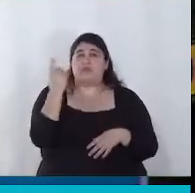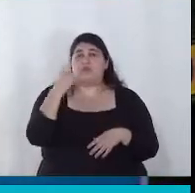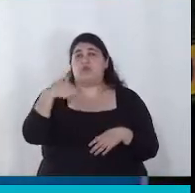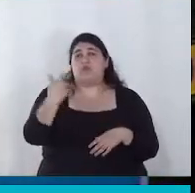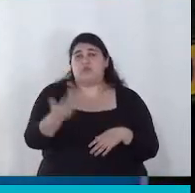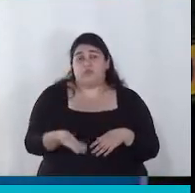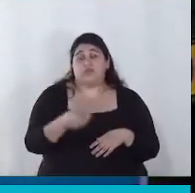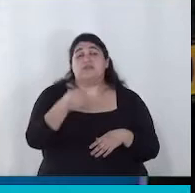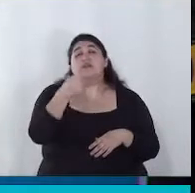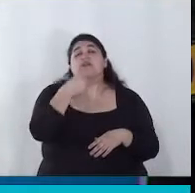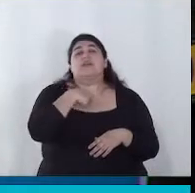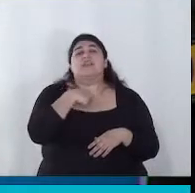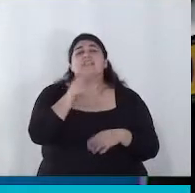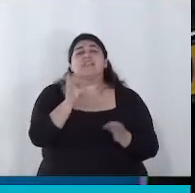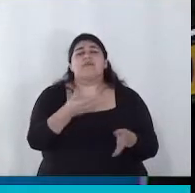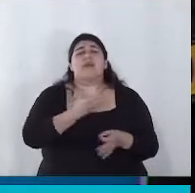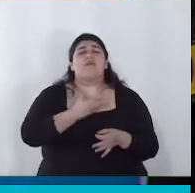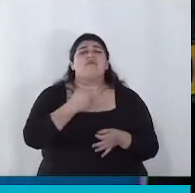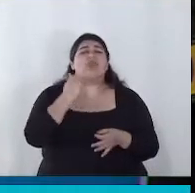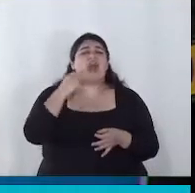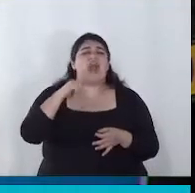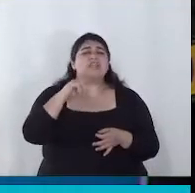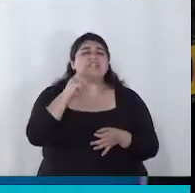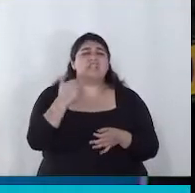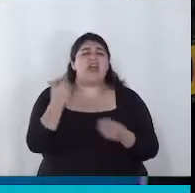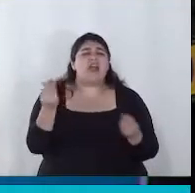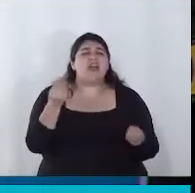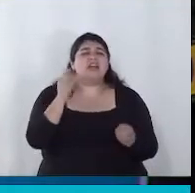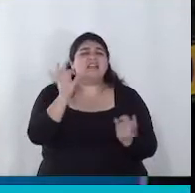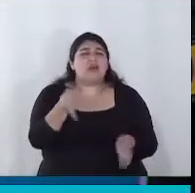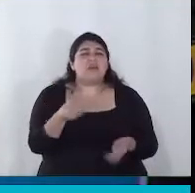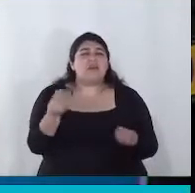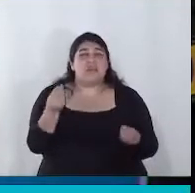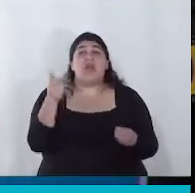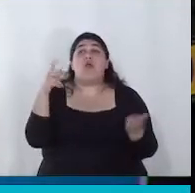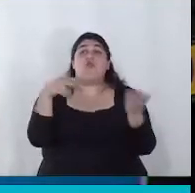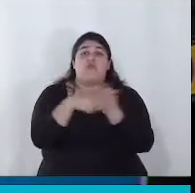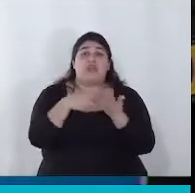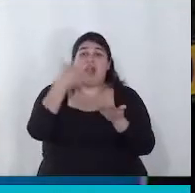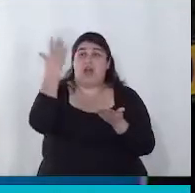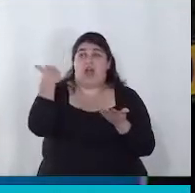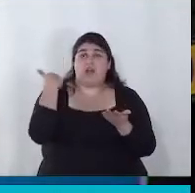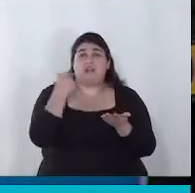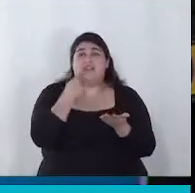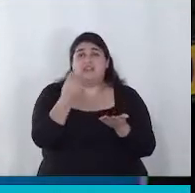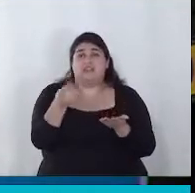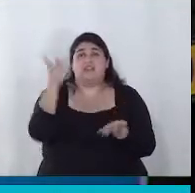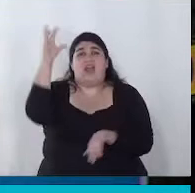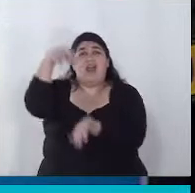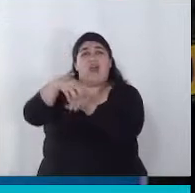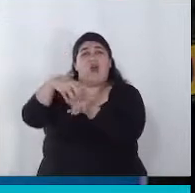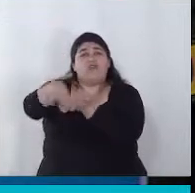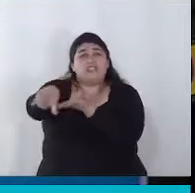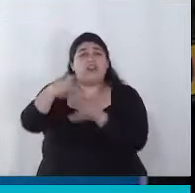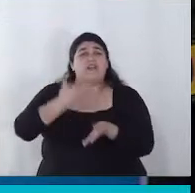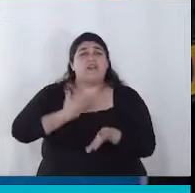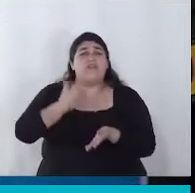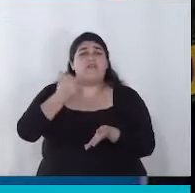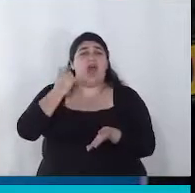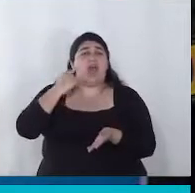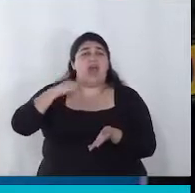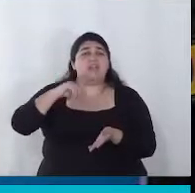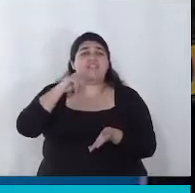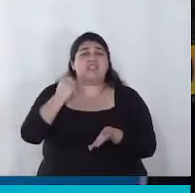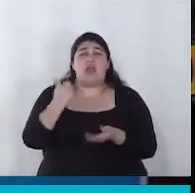quién sabe qué es la flagrancia y porque un fiscal existía la fiscalía de flagrancia es sorprendida